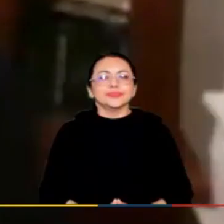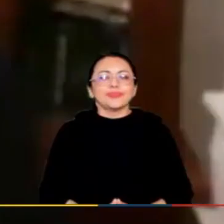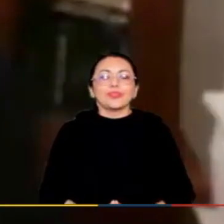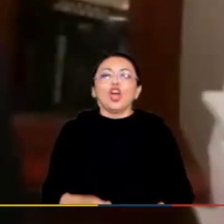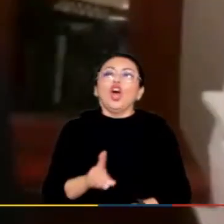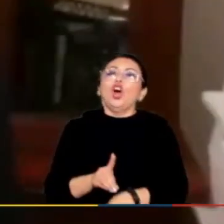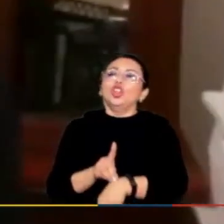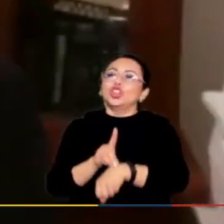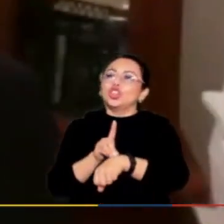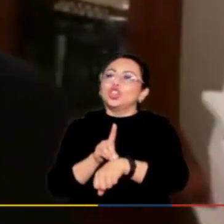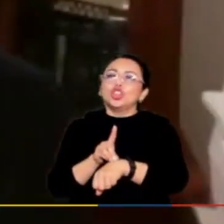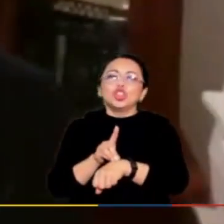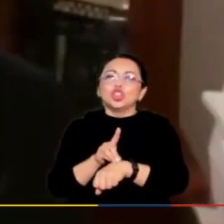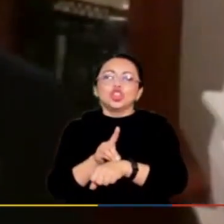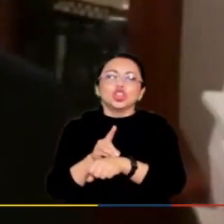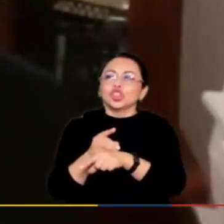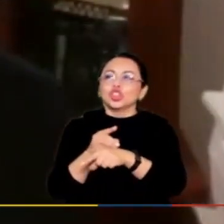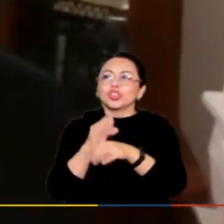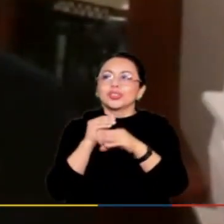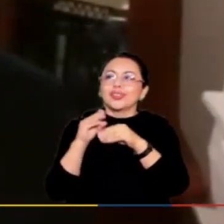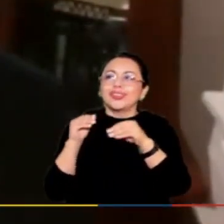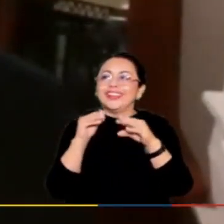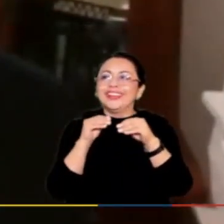Doctor Alberto,